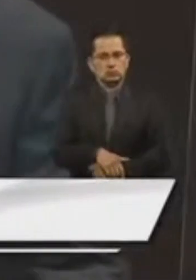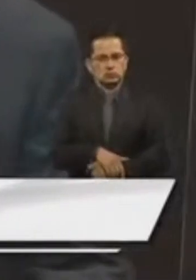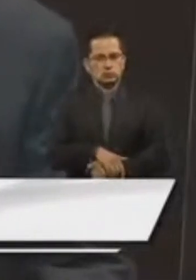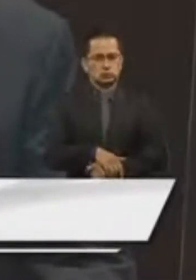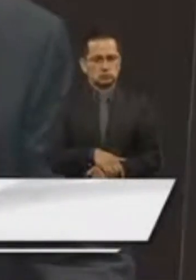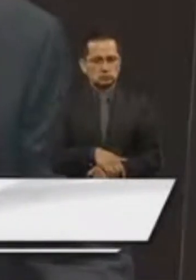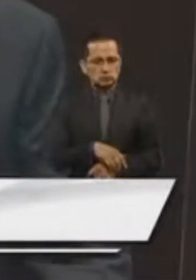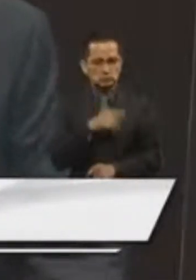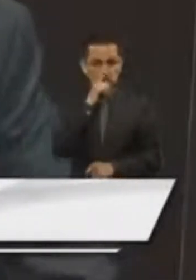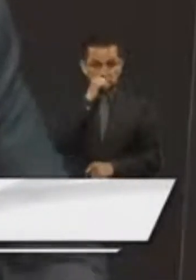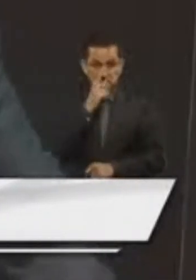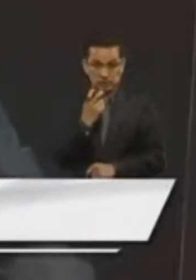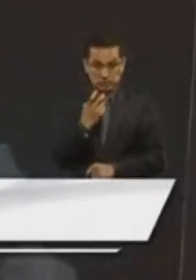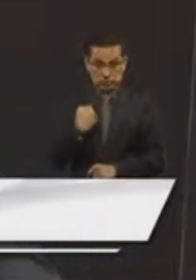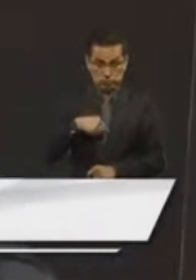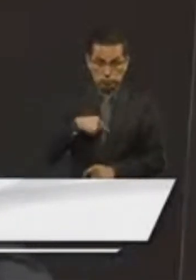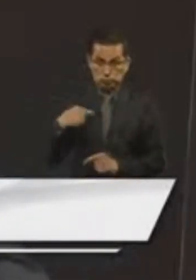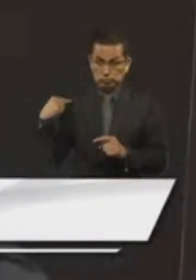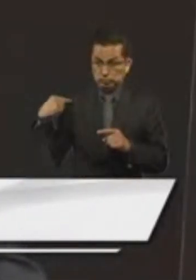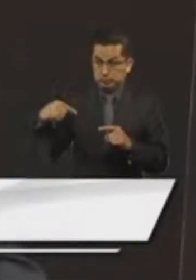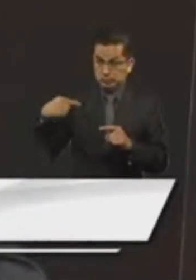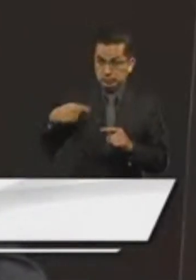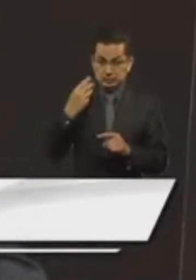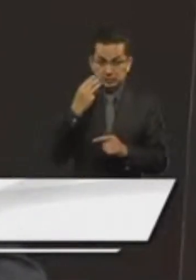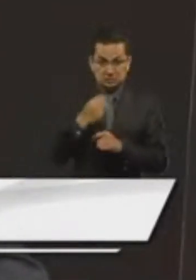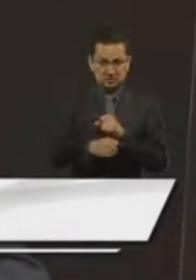Lo hemos hecho en estos 3 años.